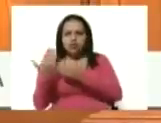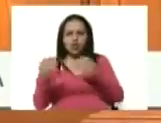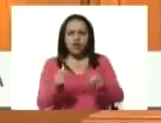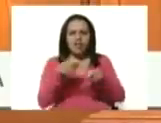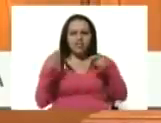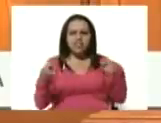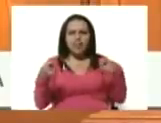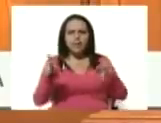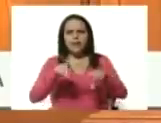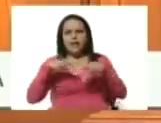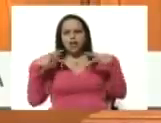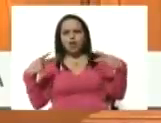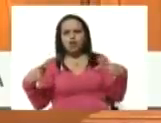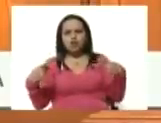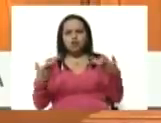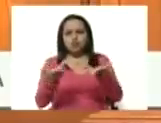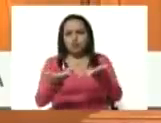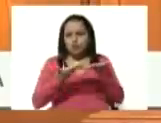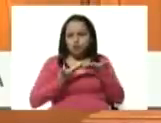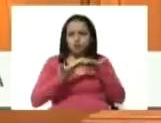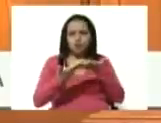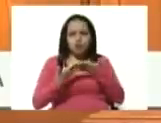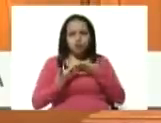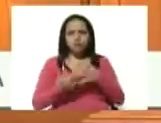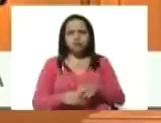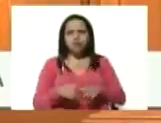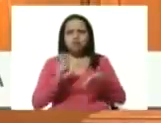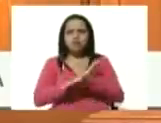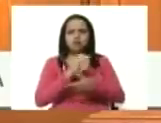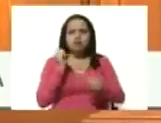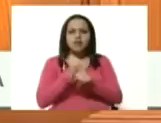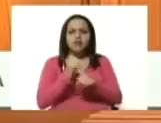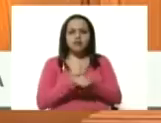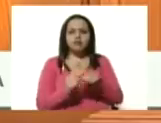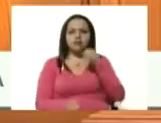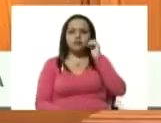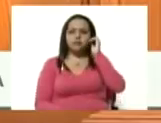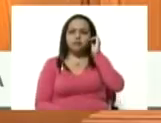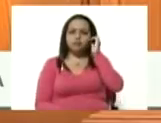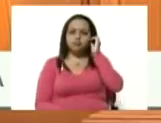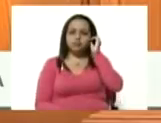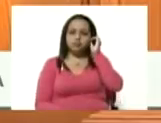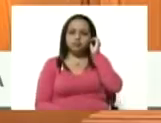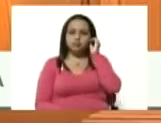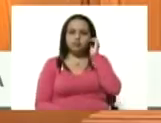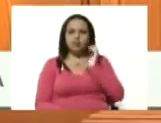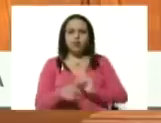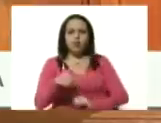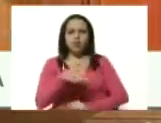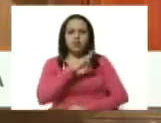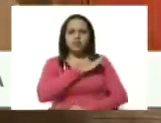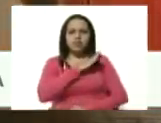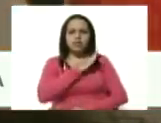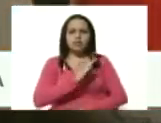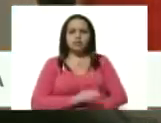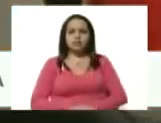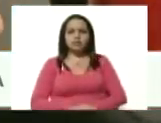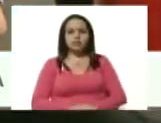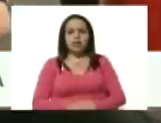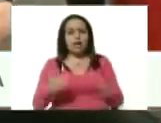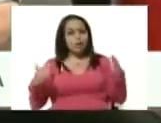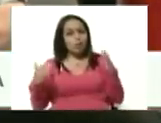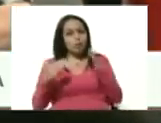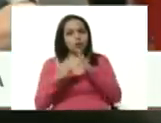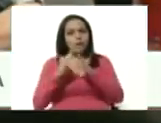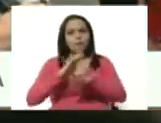los periódicos que ustedes nos regalan, nos entregan de su trabajo. Hoy hemos tenido que limitarnos,